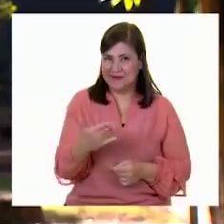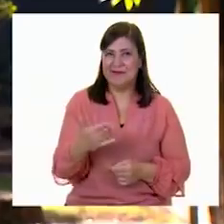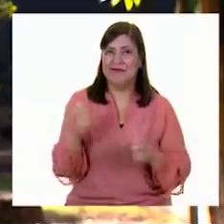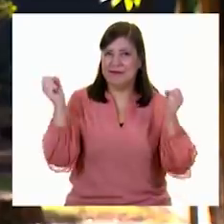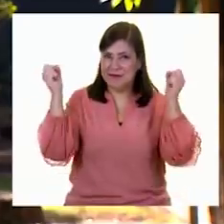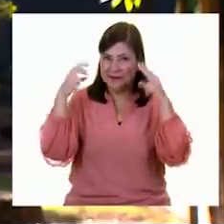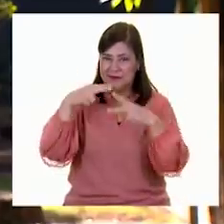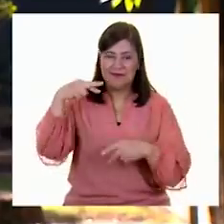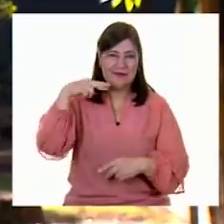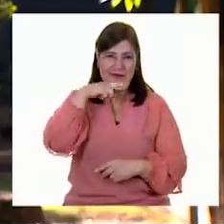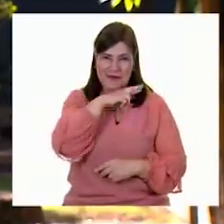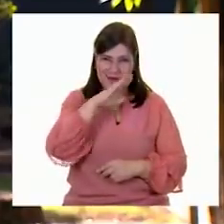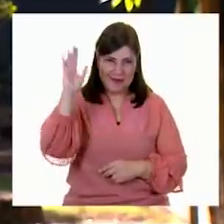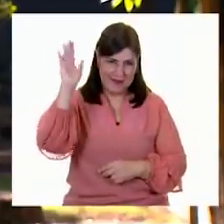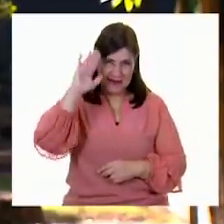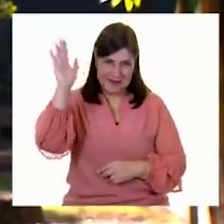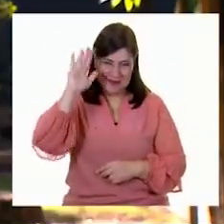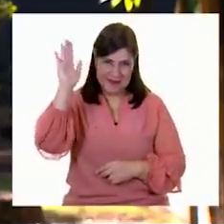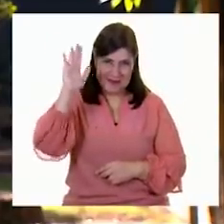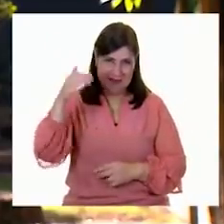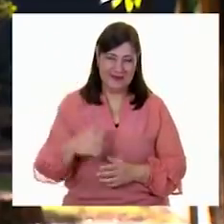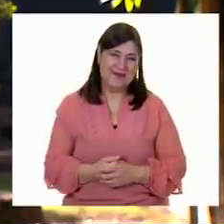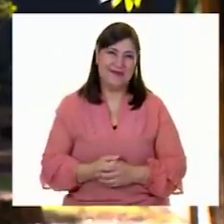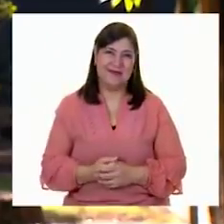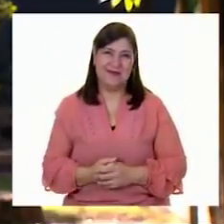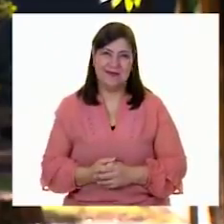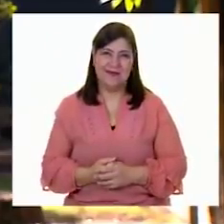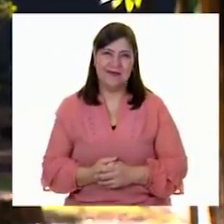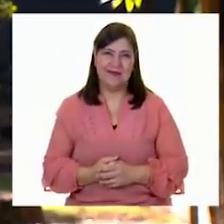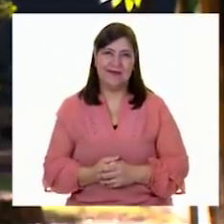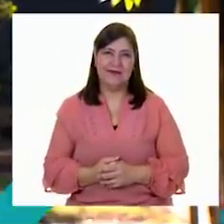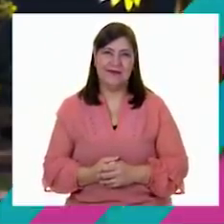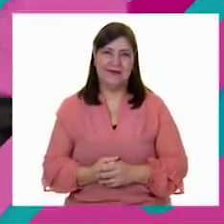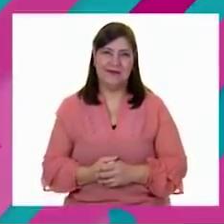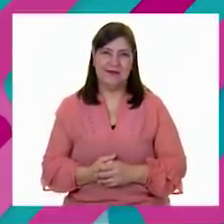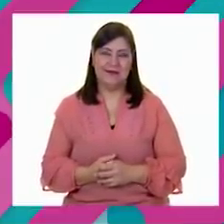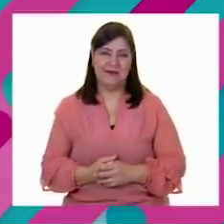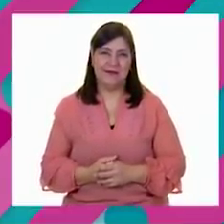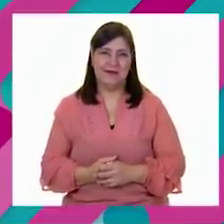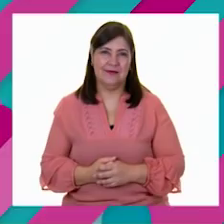¡Muy bien! ¡Nos vemos pronto!